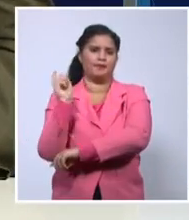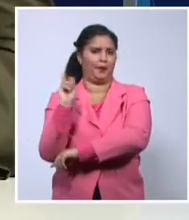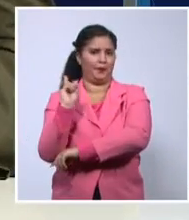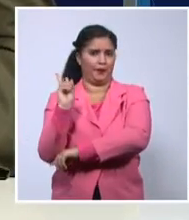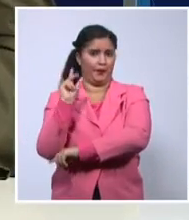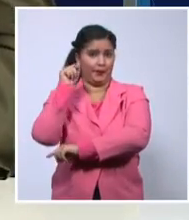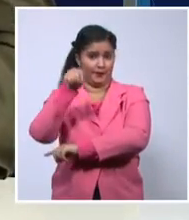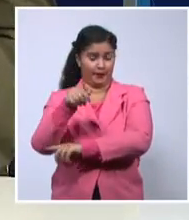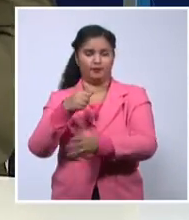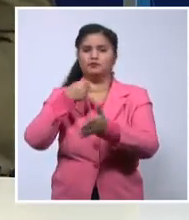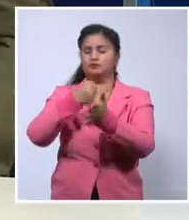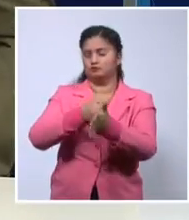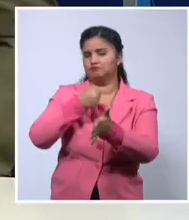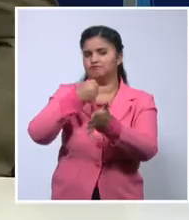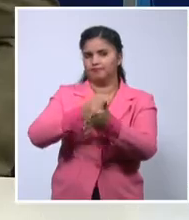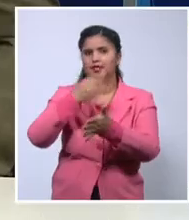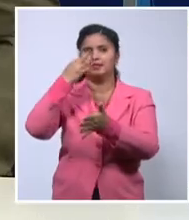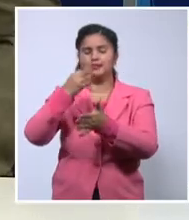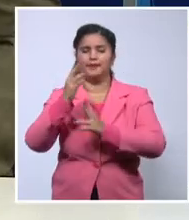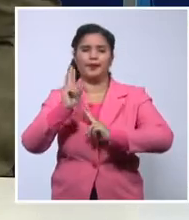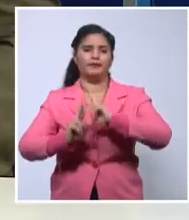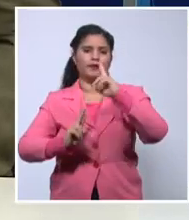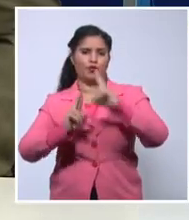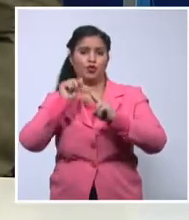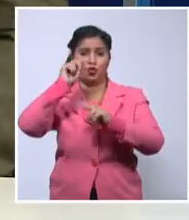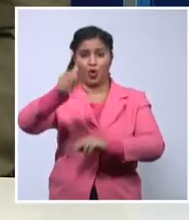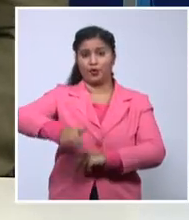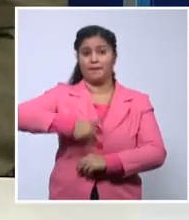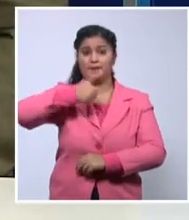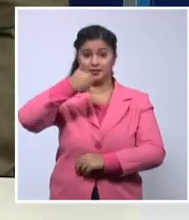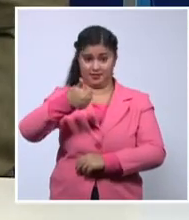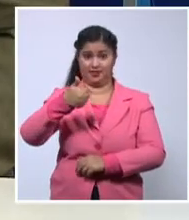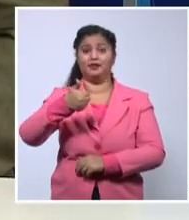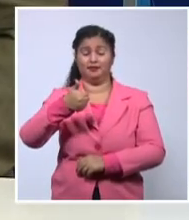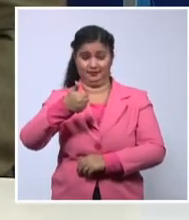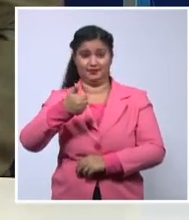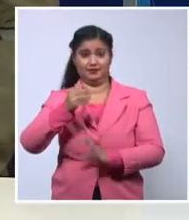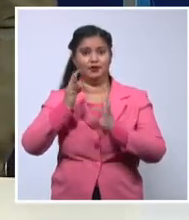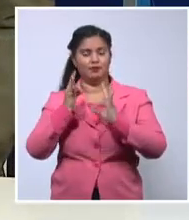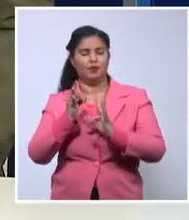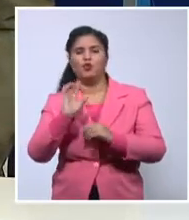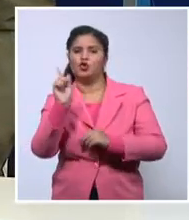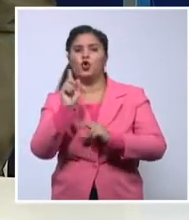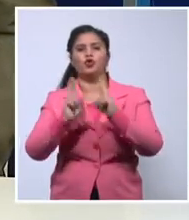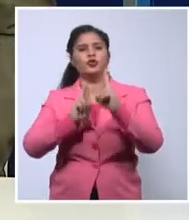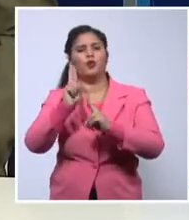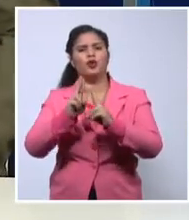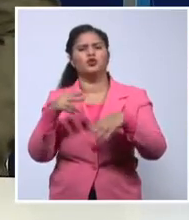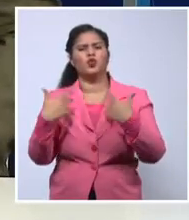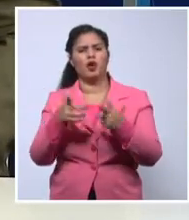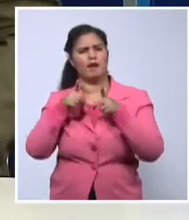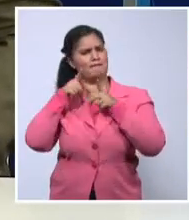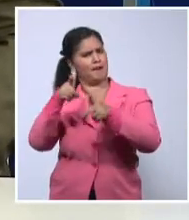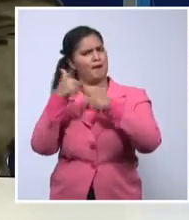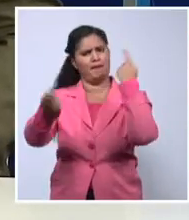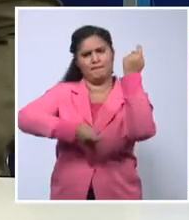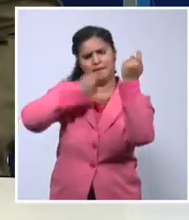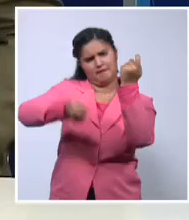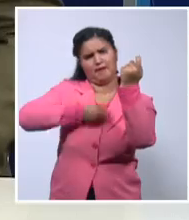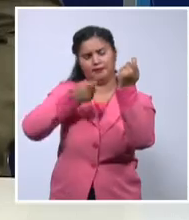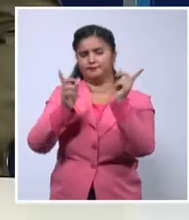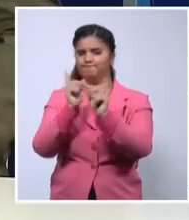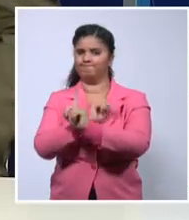autoproclamamientos ridículos, ni a sabotajes, ni a planes magnicidas, ni al derramamiento de sangre. Esa oposición ha encontrado un lugar